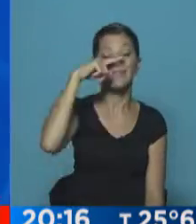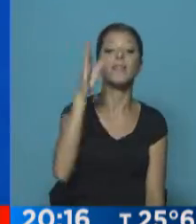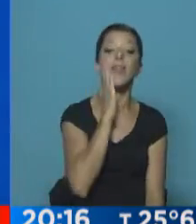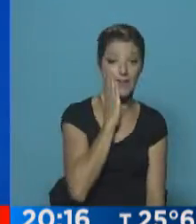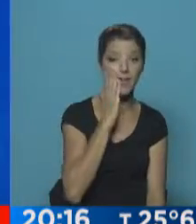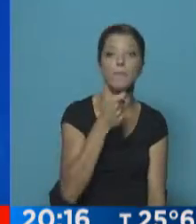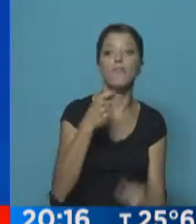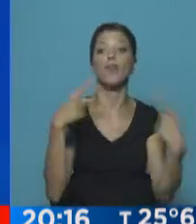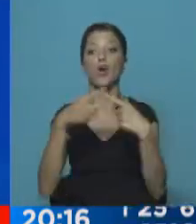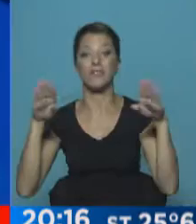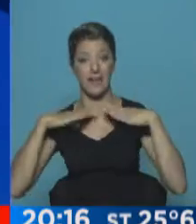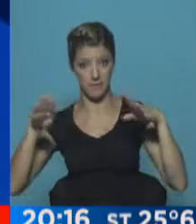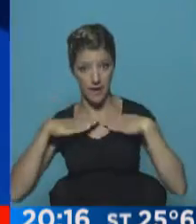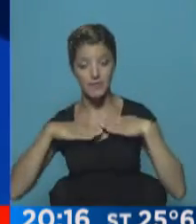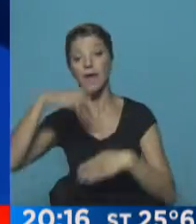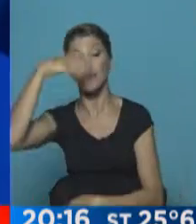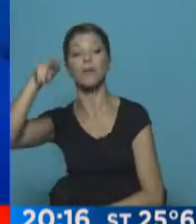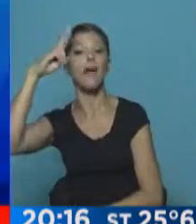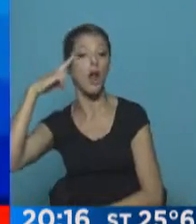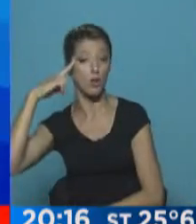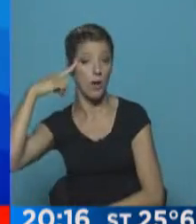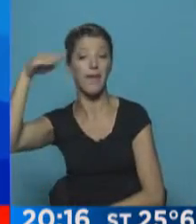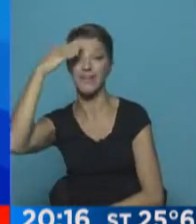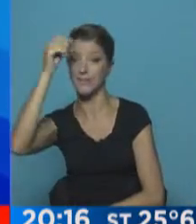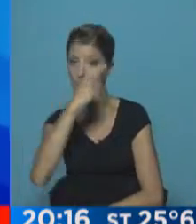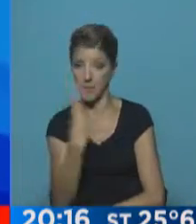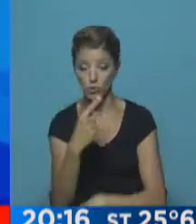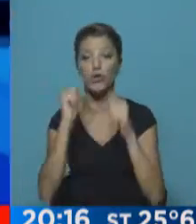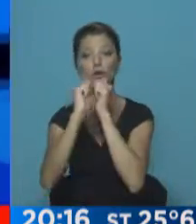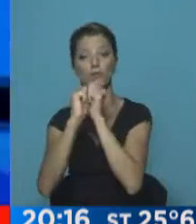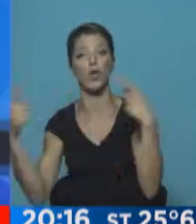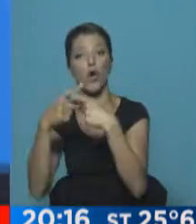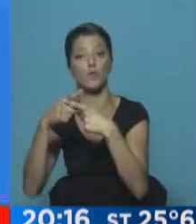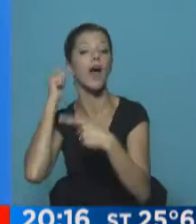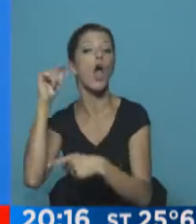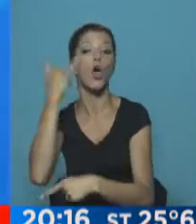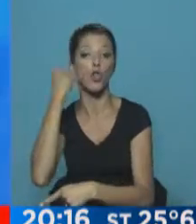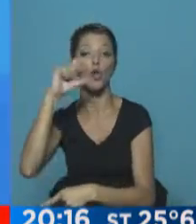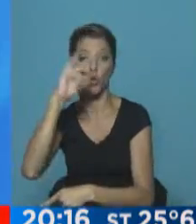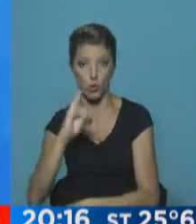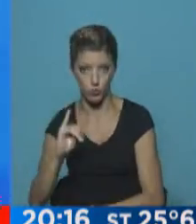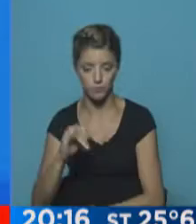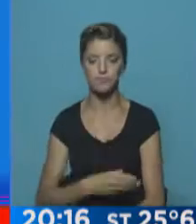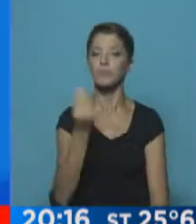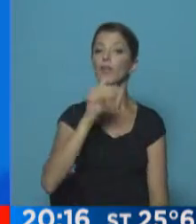Gimnasia, Esgrima, La Plata. Y a las 21:15, Rosario Central, Godoy Cruz. El